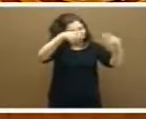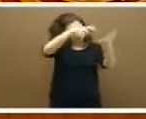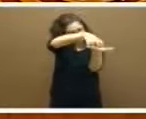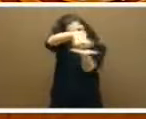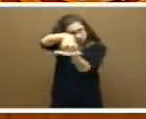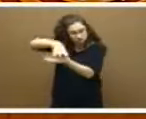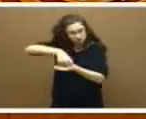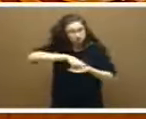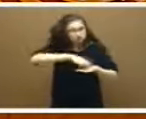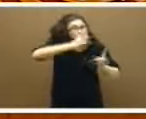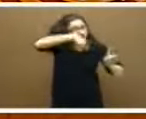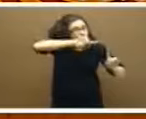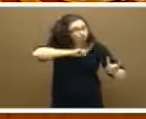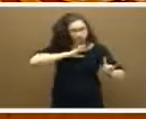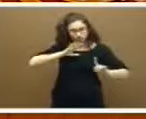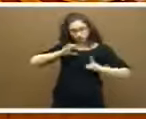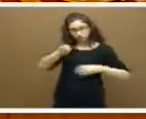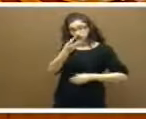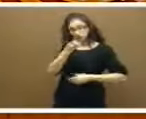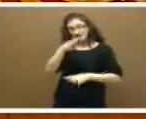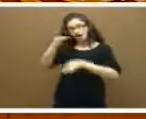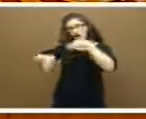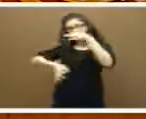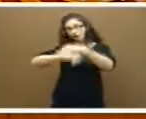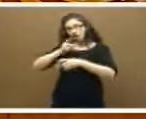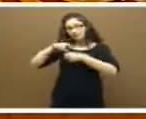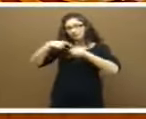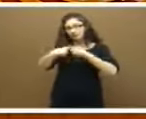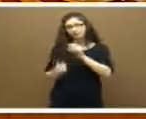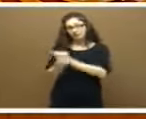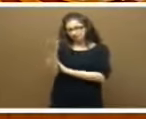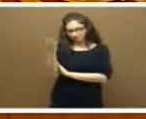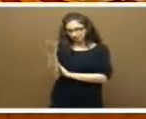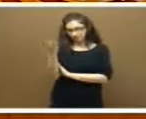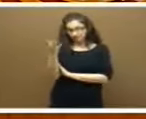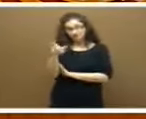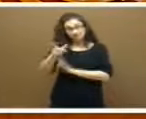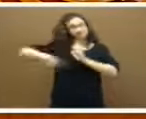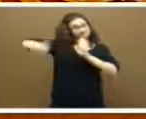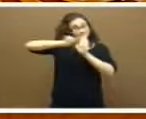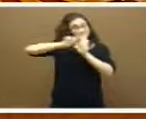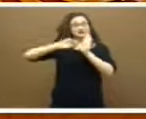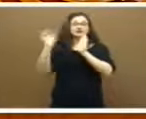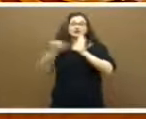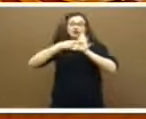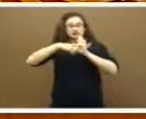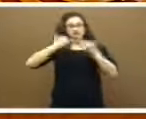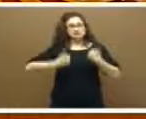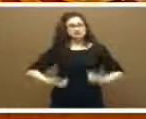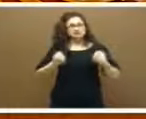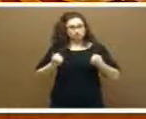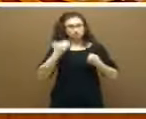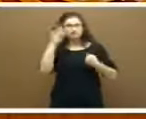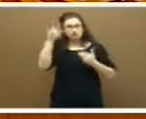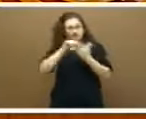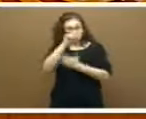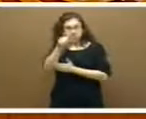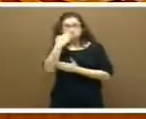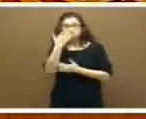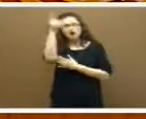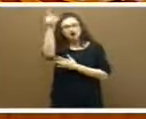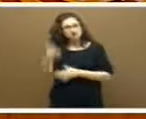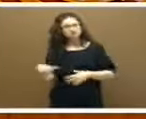creamos, los socialistas, una serie de órganos de participación que vienen recogidos en la Ley de Salud Pública del 2011, como son los agentes